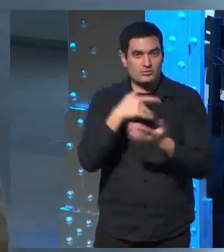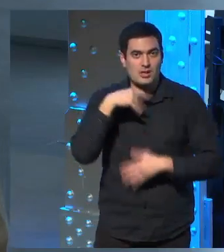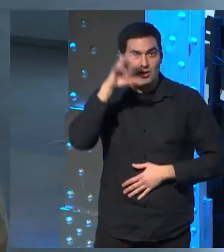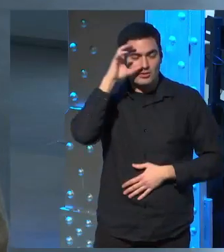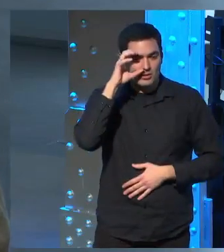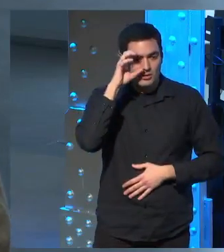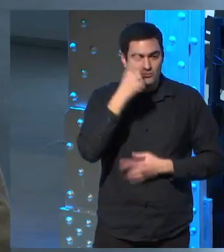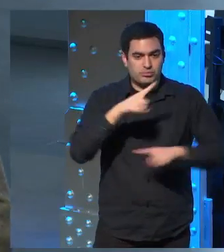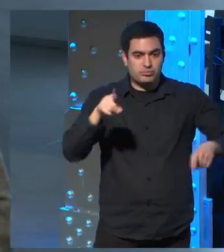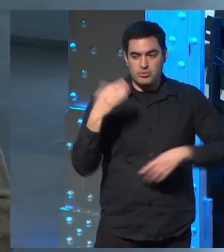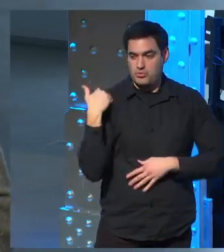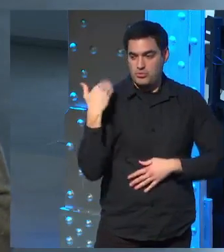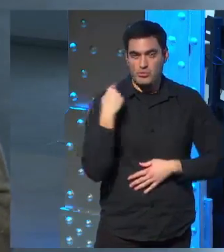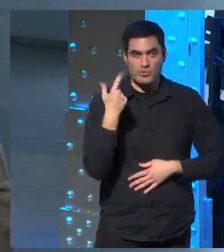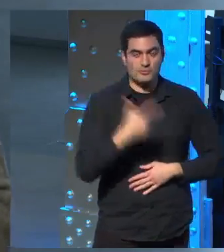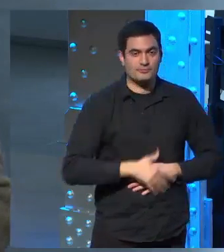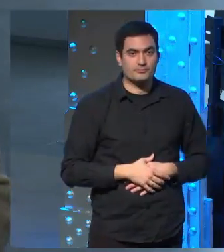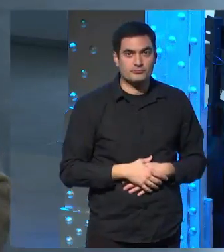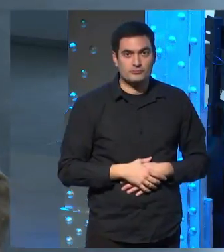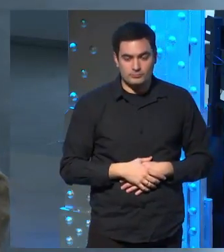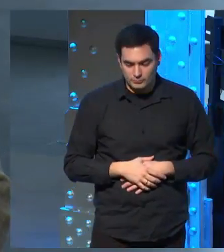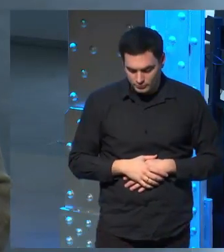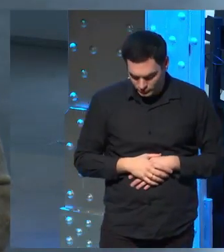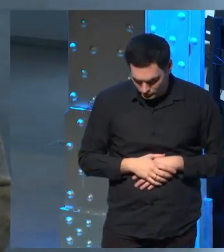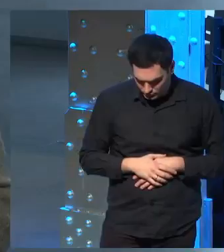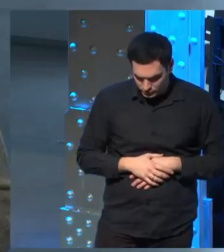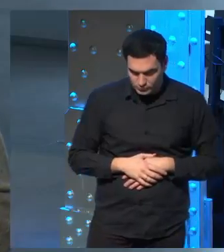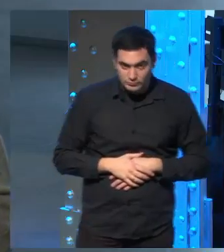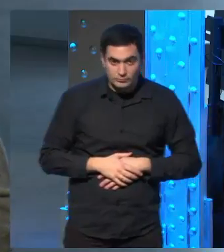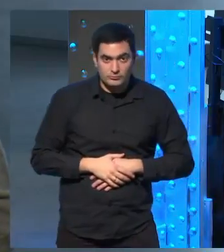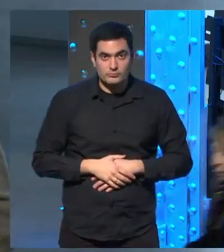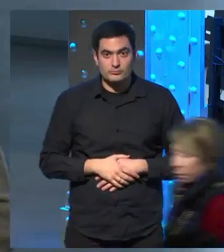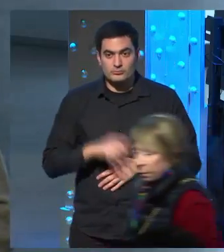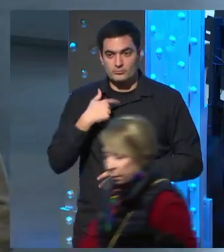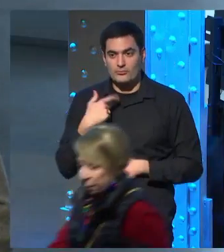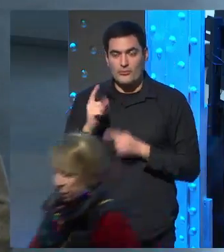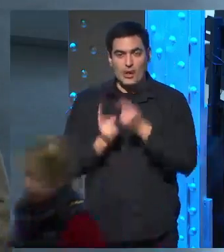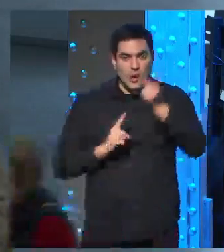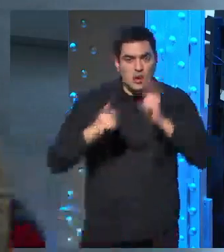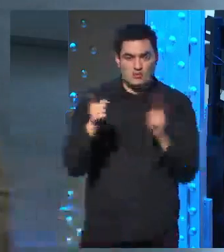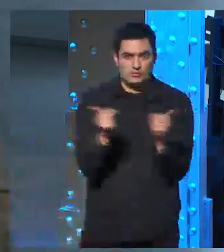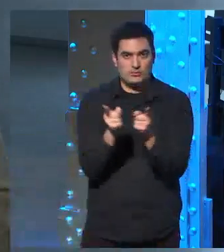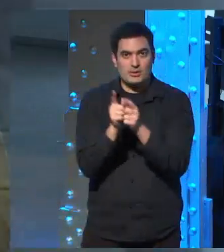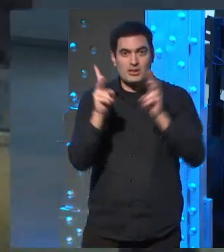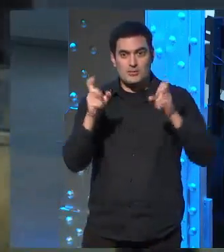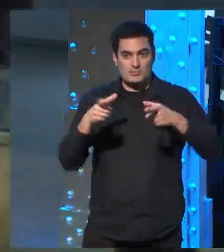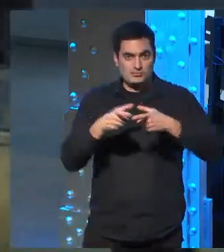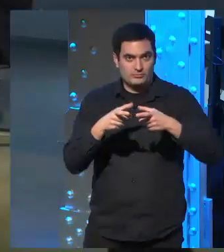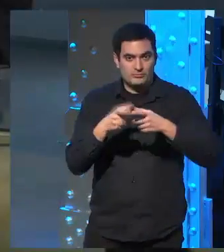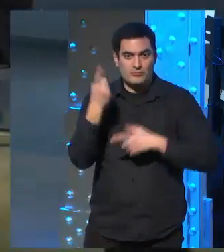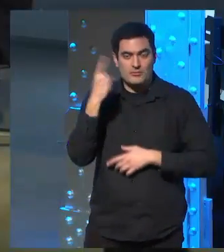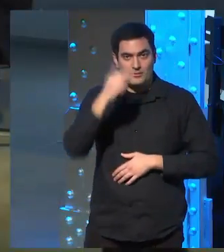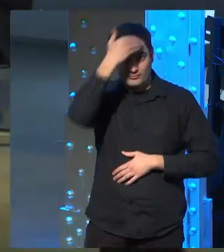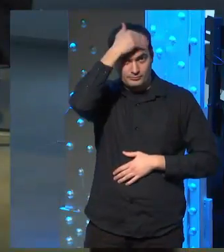escuchando el disco en los últimos días, ¿no? Entonces vamos a tener aquí una pequeña conversación sobre el disco y sobre